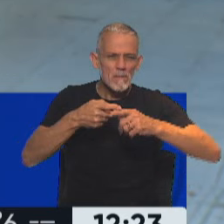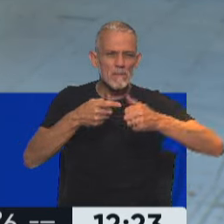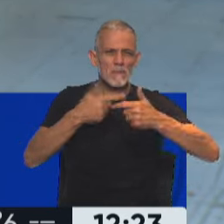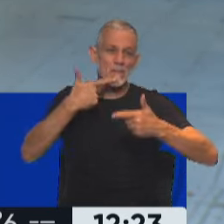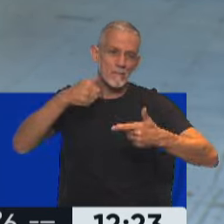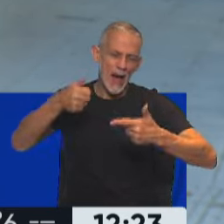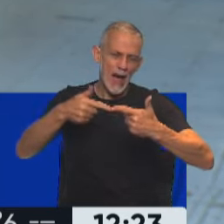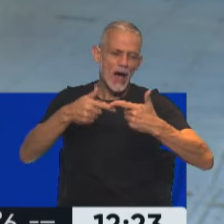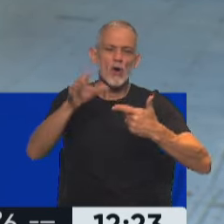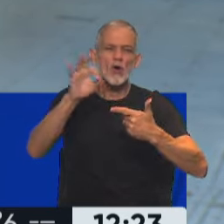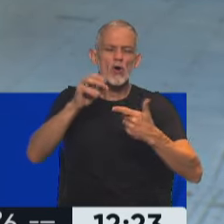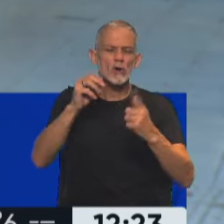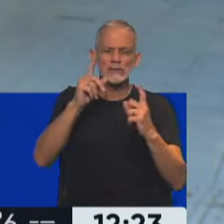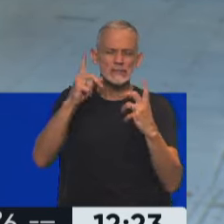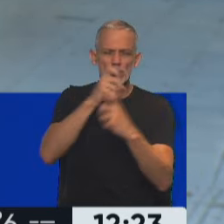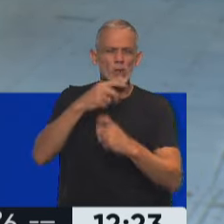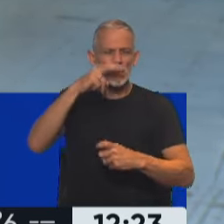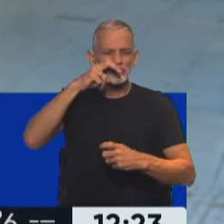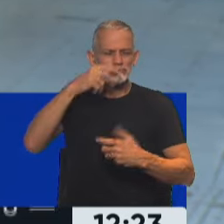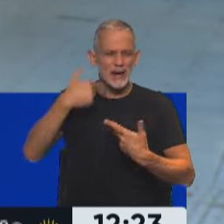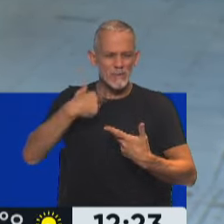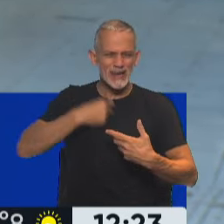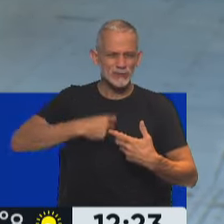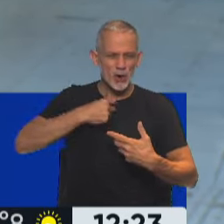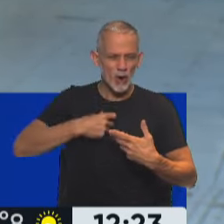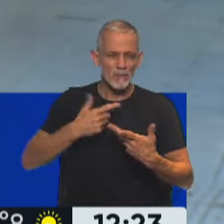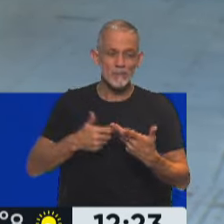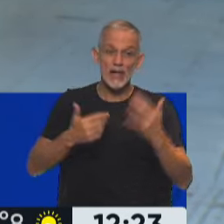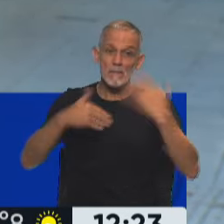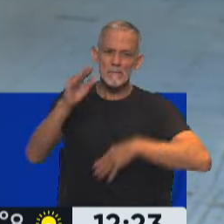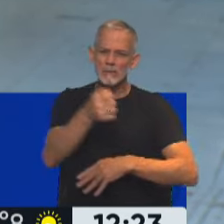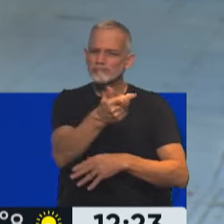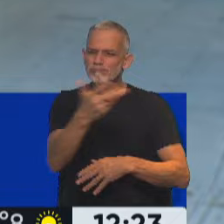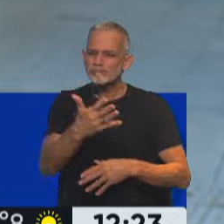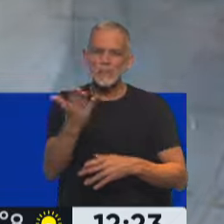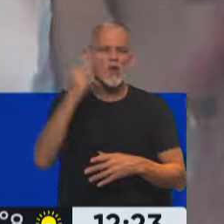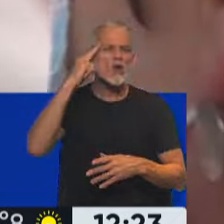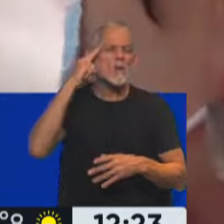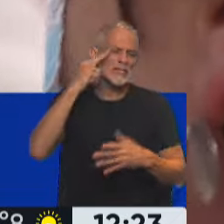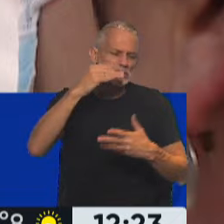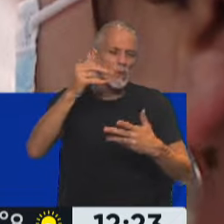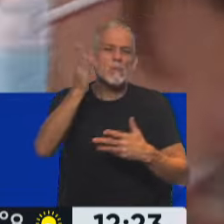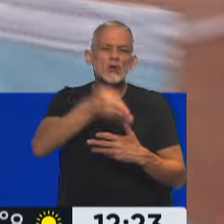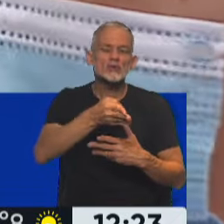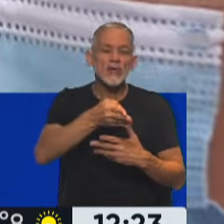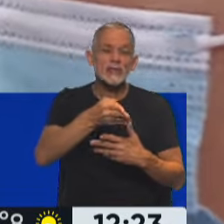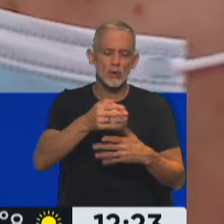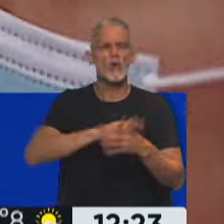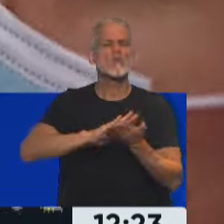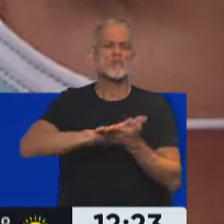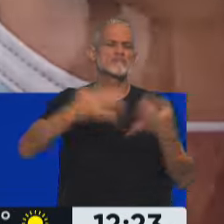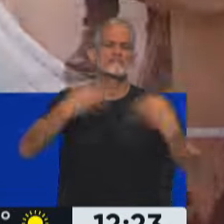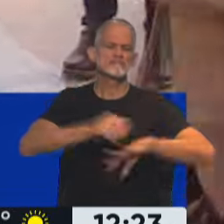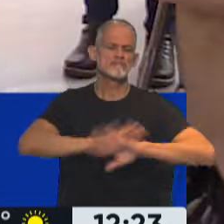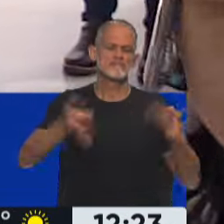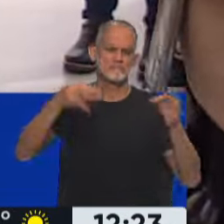o de daño estructural en la vía aérea. La mayor proporción de los casos, más del 90% y pico, se curan